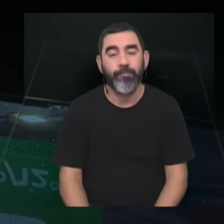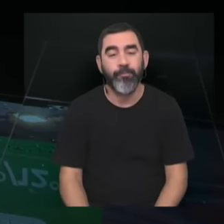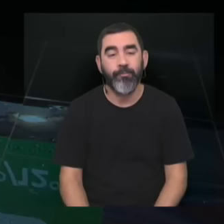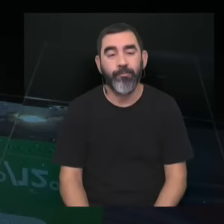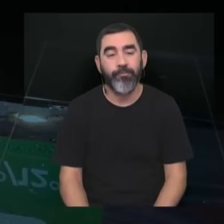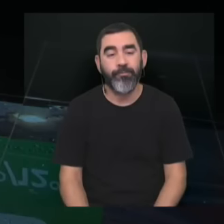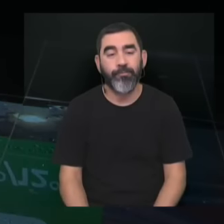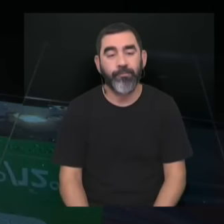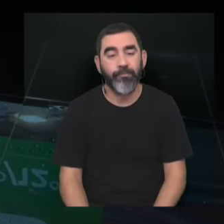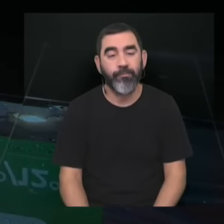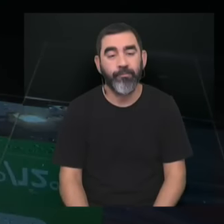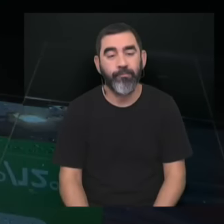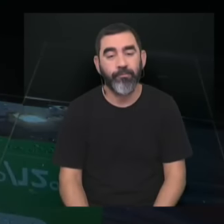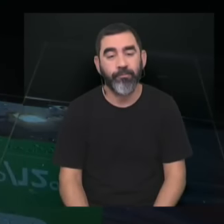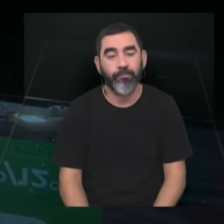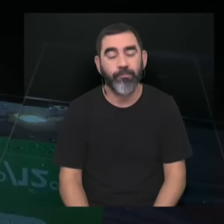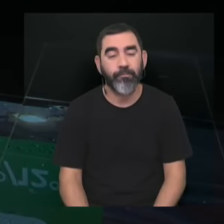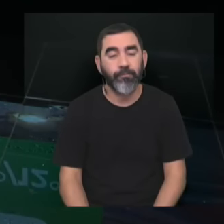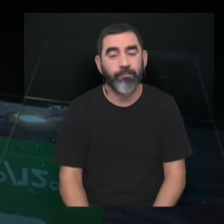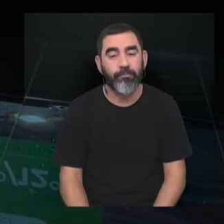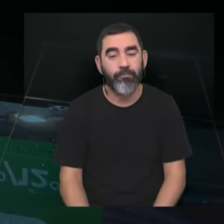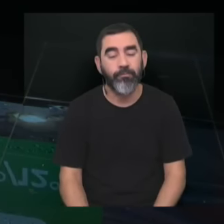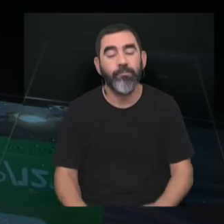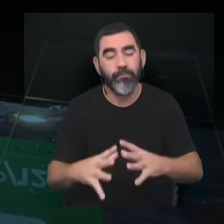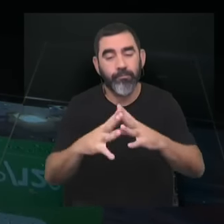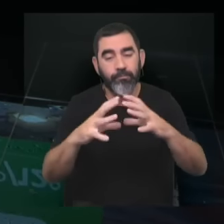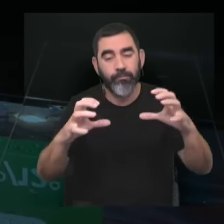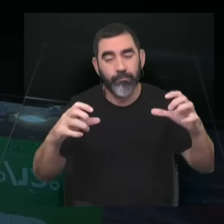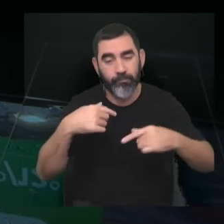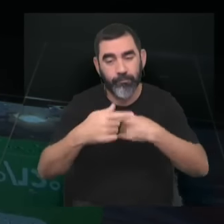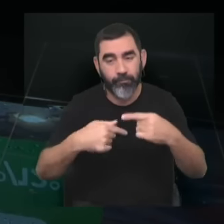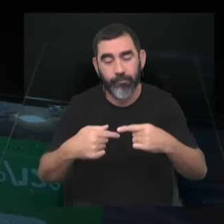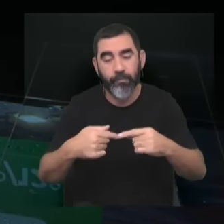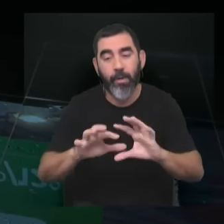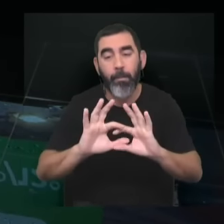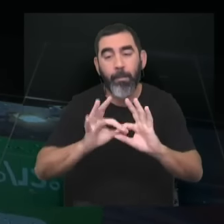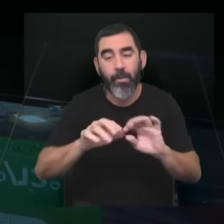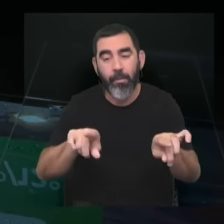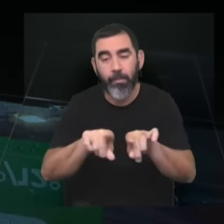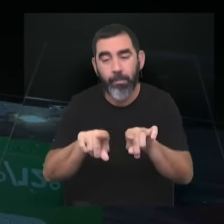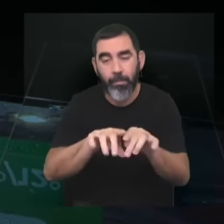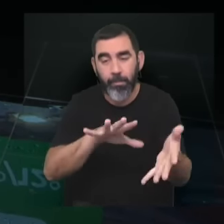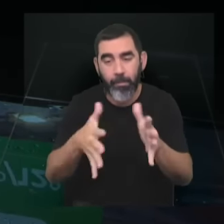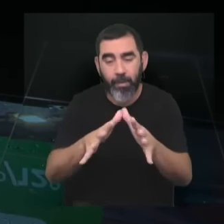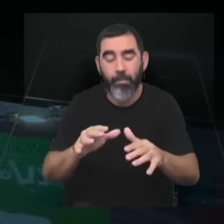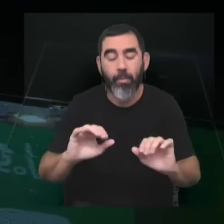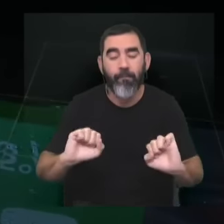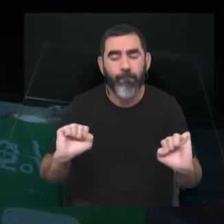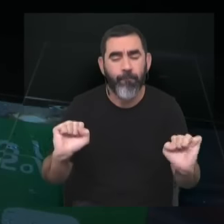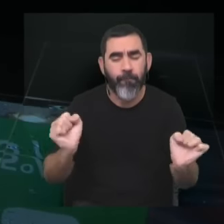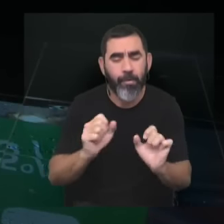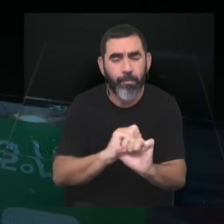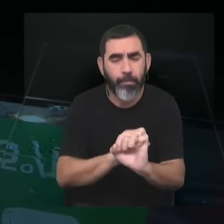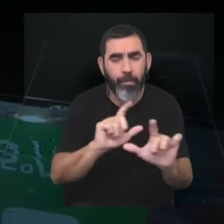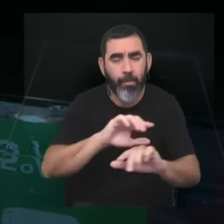para el área metropolitana sin perspectiva de lluvias pero el cielo seguirá algo nuboso y cubierto similar panorama pero más frío aún por lo menos